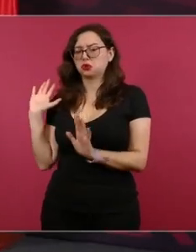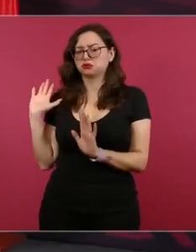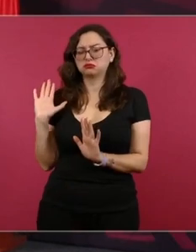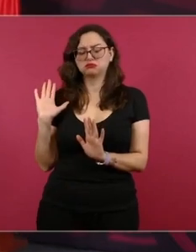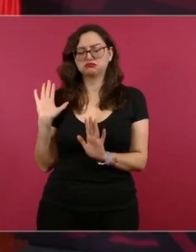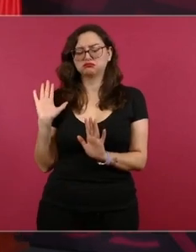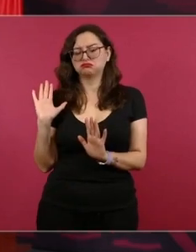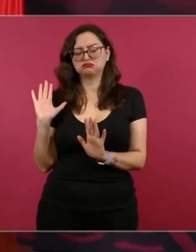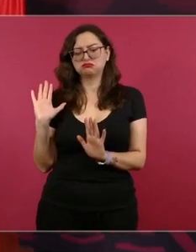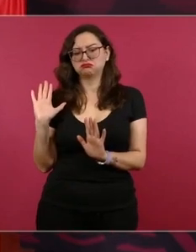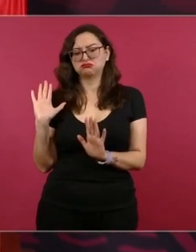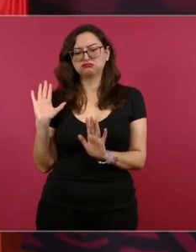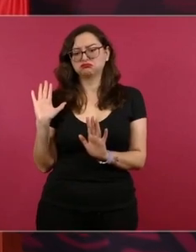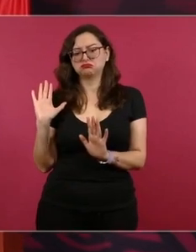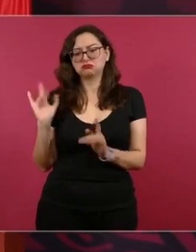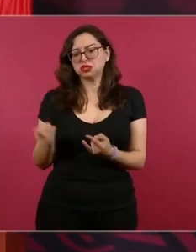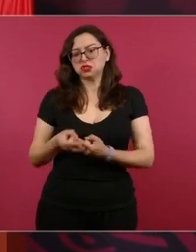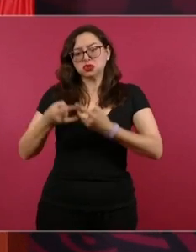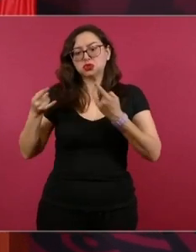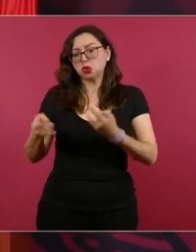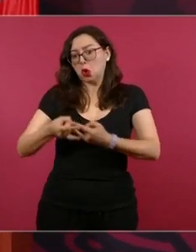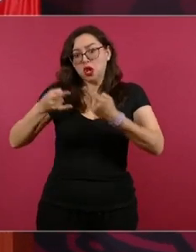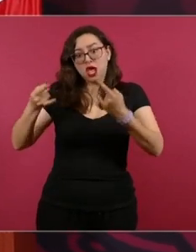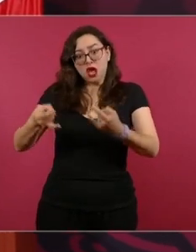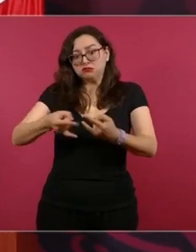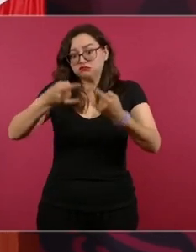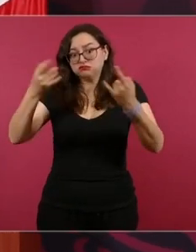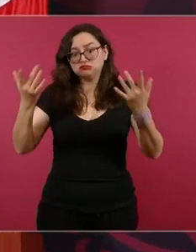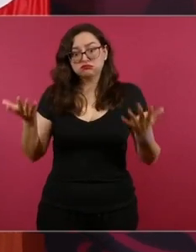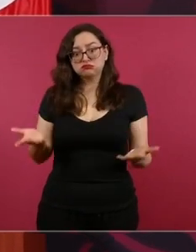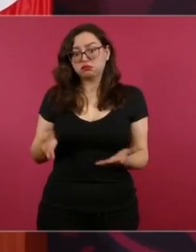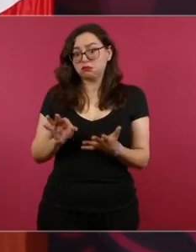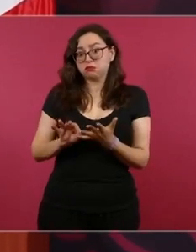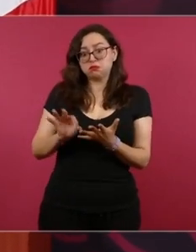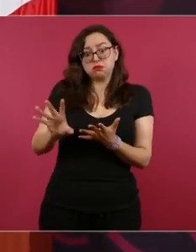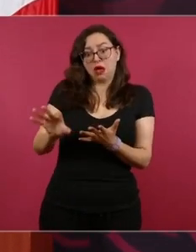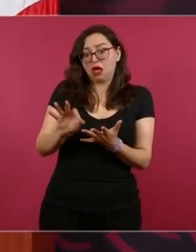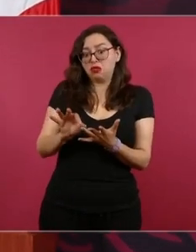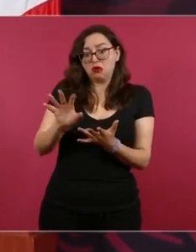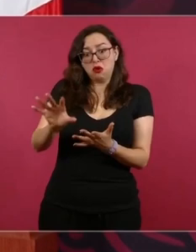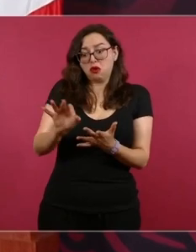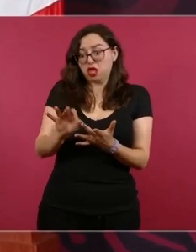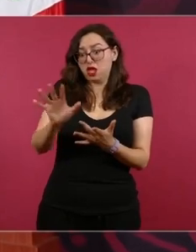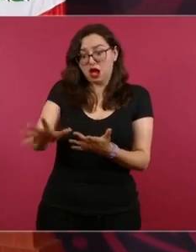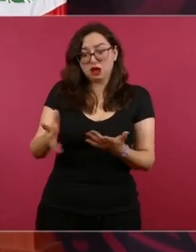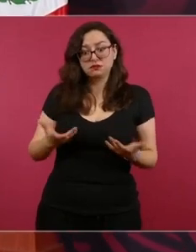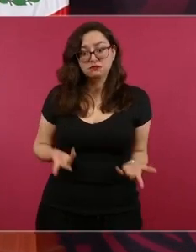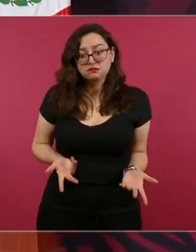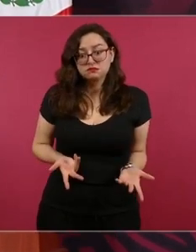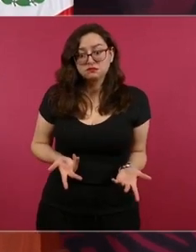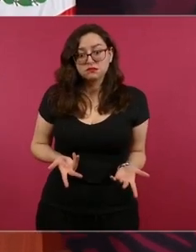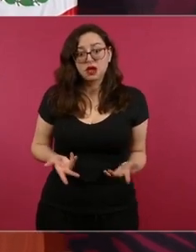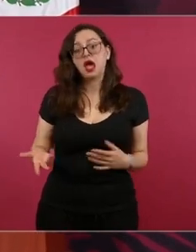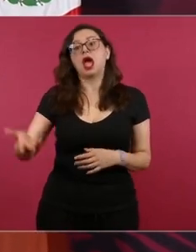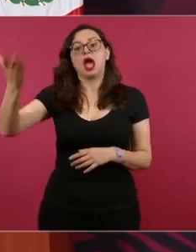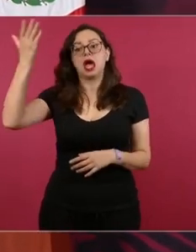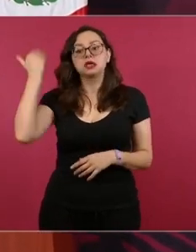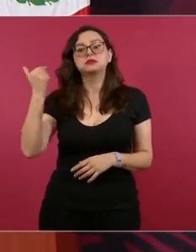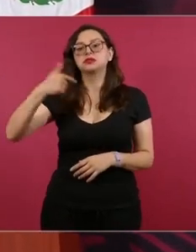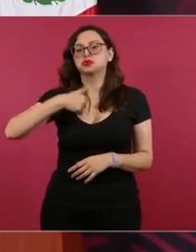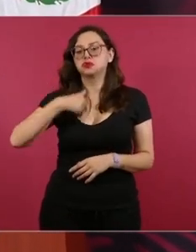es más que nada académico. Yo llevaba una clase en la Facultad de Ciencia